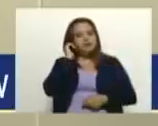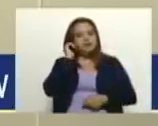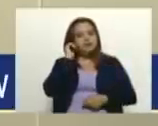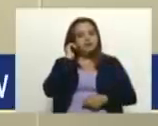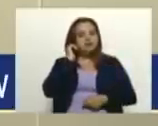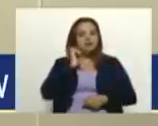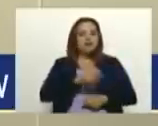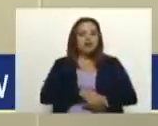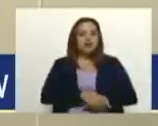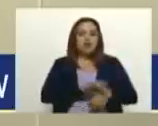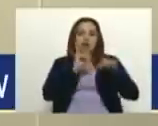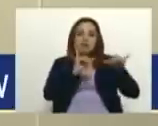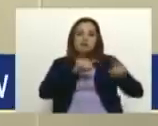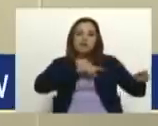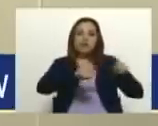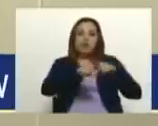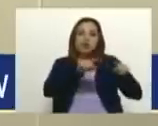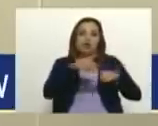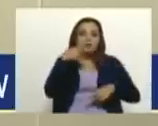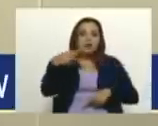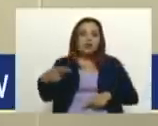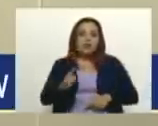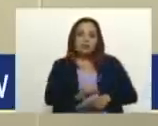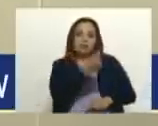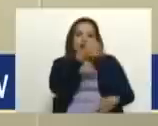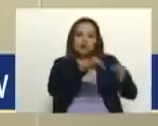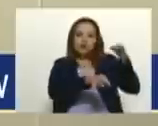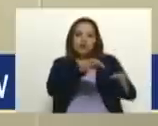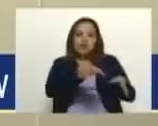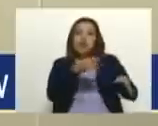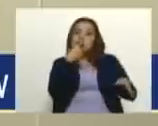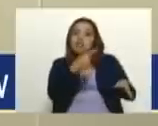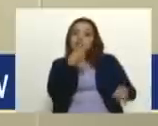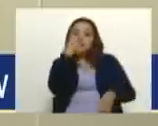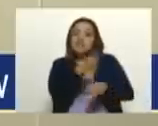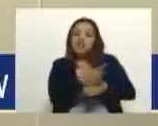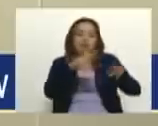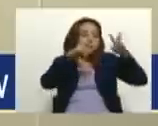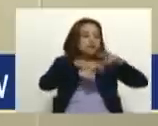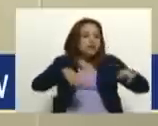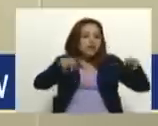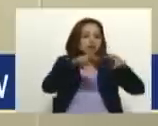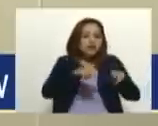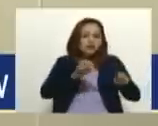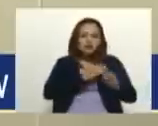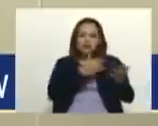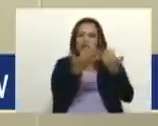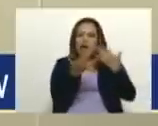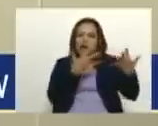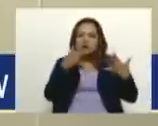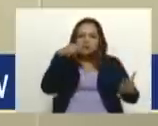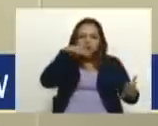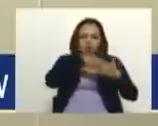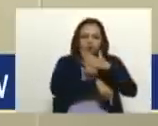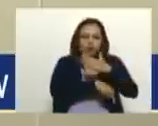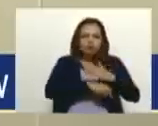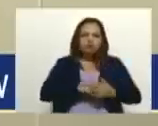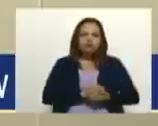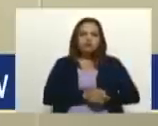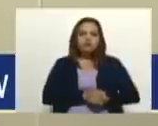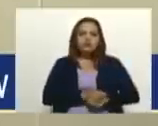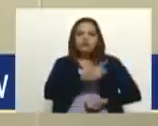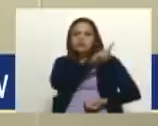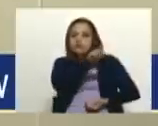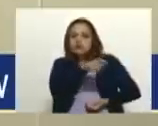la coordinadora política de Primero Justicia decía que se debe realizar una investigación transparente y profunda. La pregunta